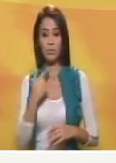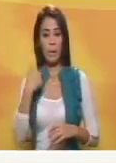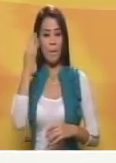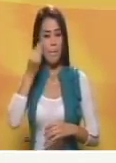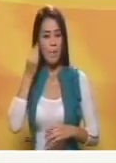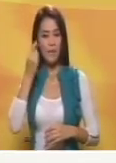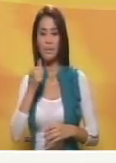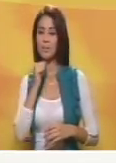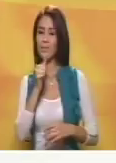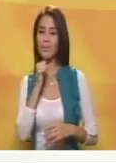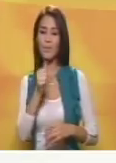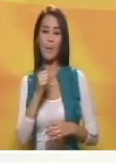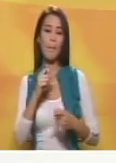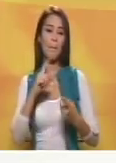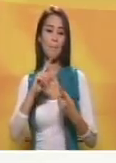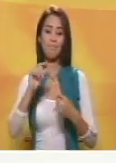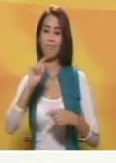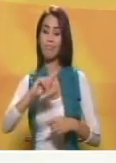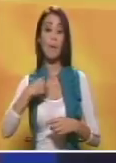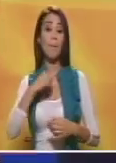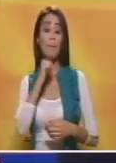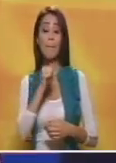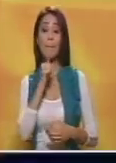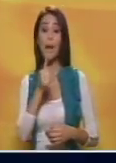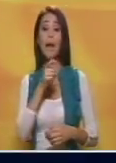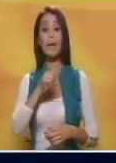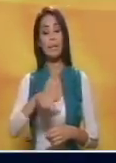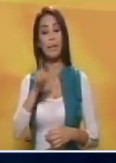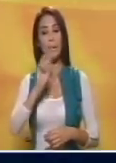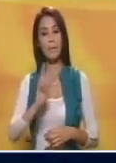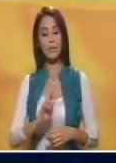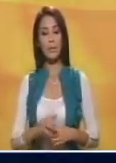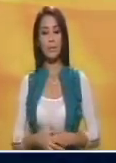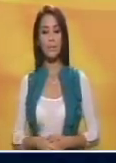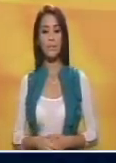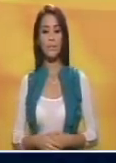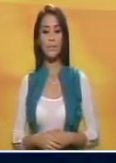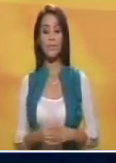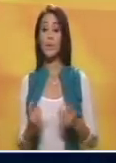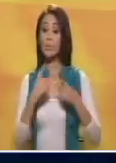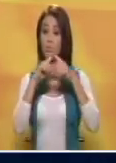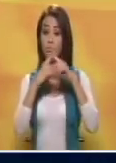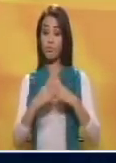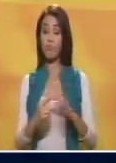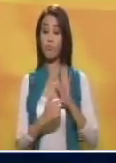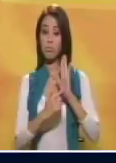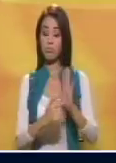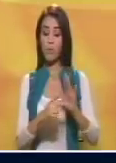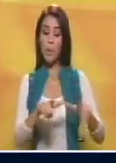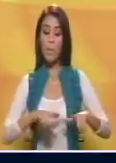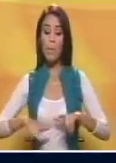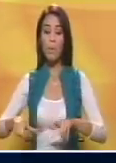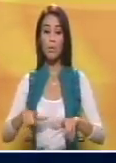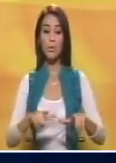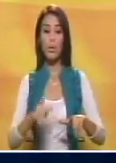considera negativa la situación del país. La medición fue realizada en enero, basada en una muestra representativa por regiones, estratos socioeconómicos,